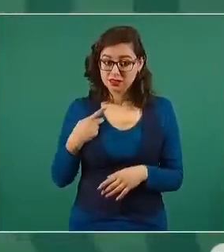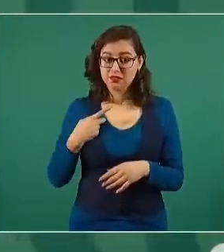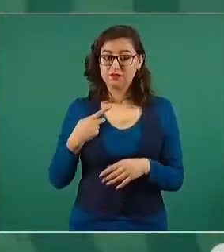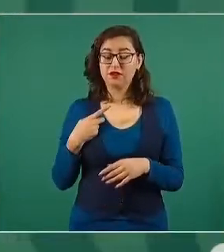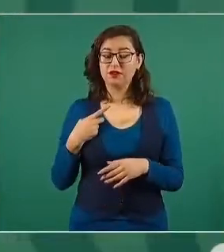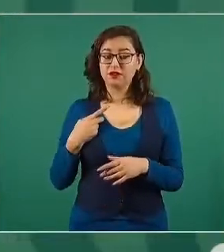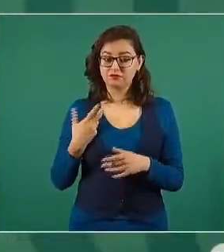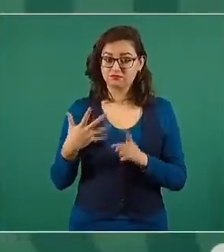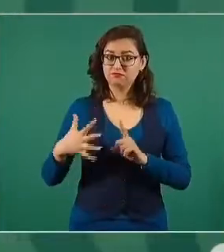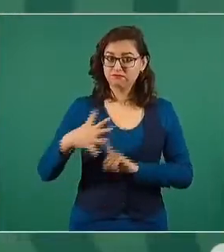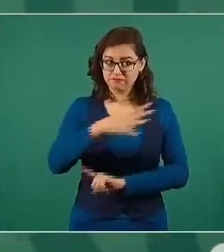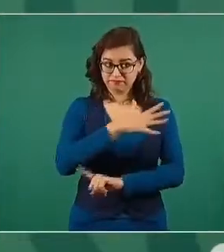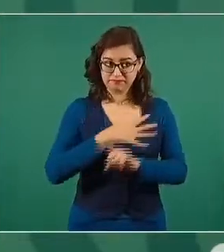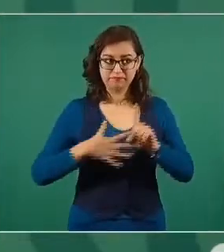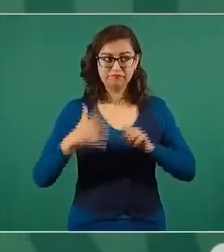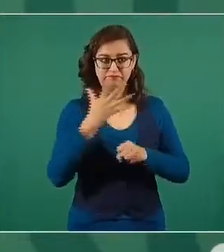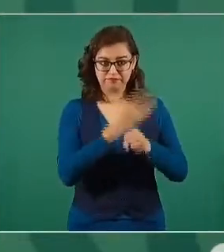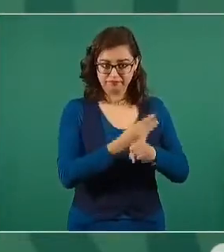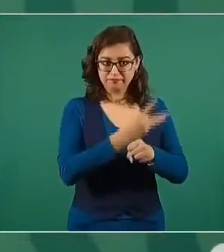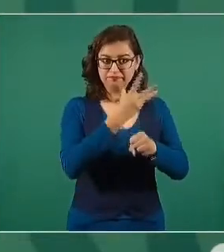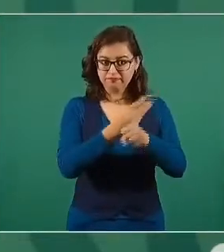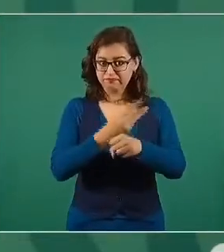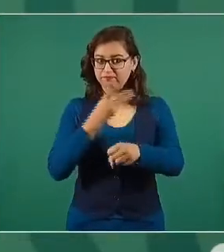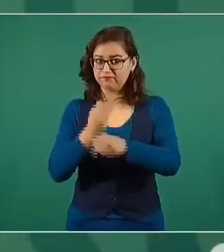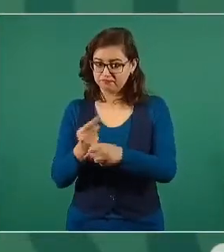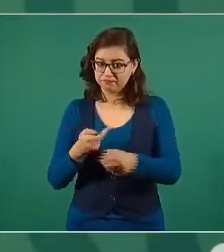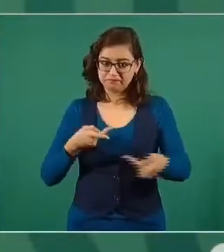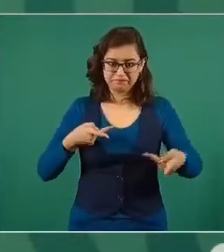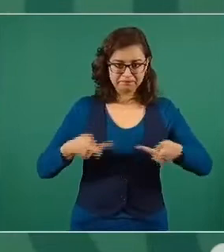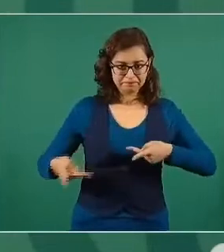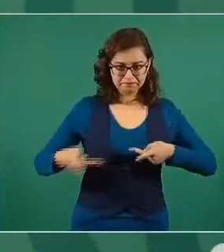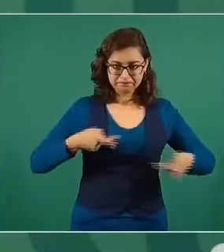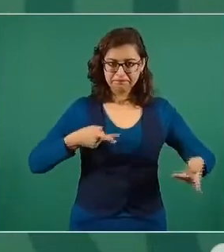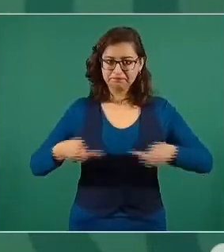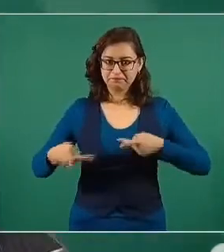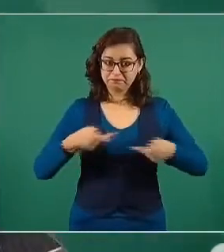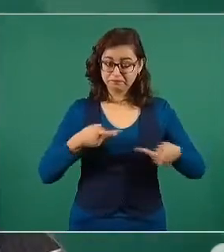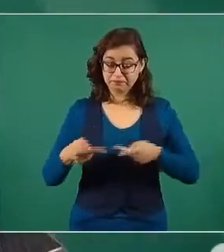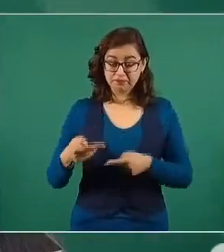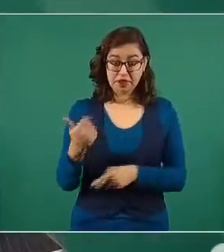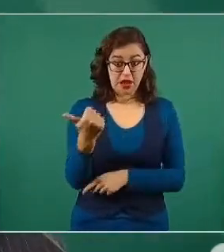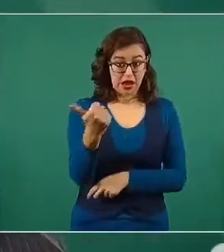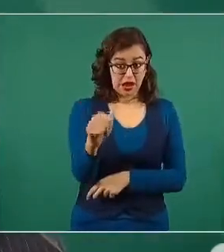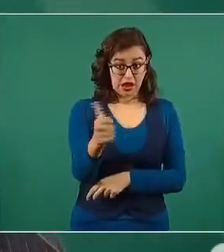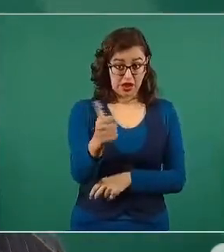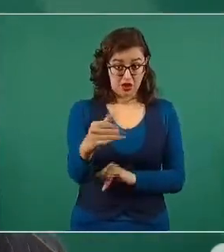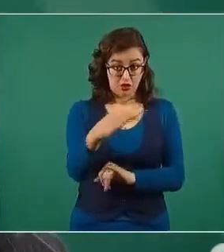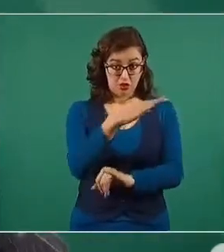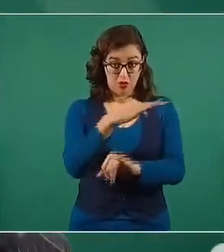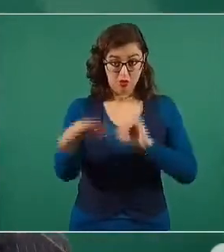vayan creando las condiciones, vamos preparándonos para que a finales de agosto